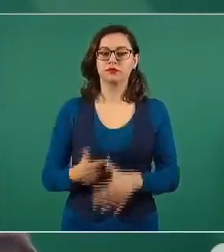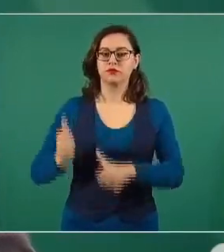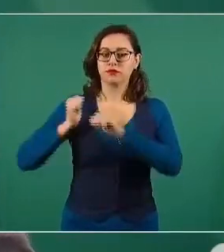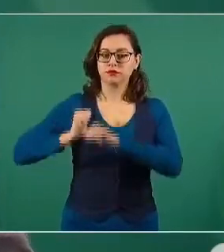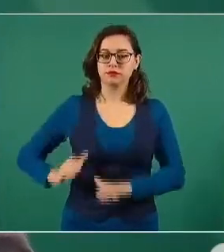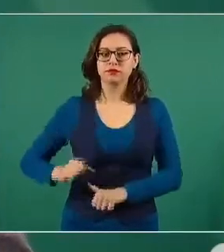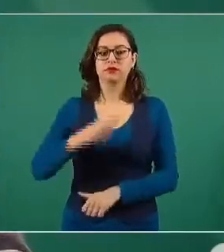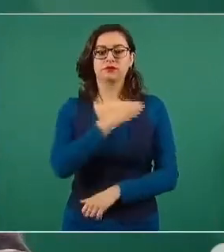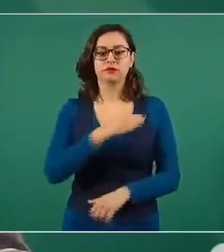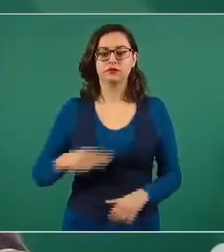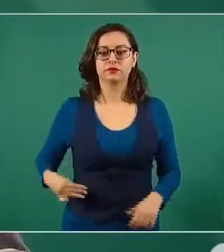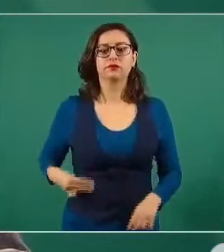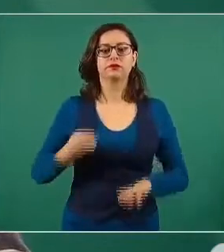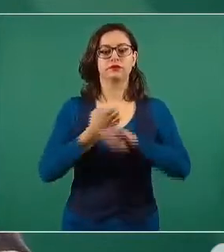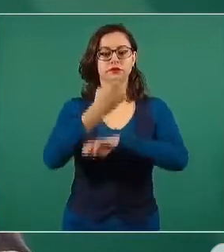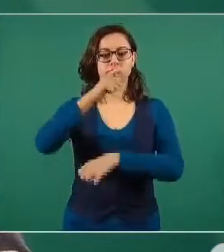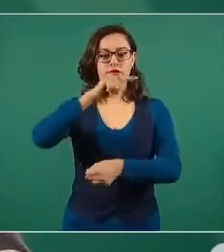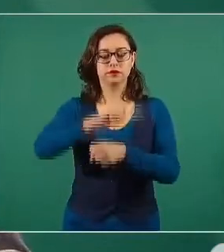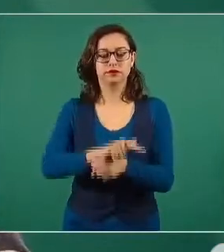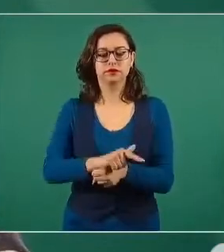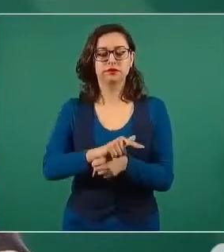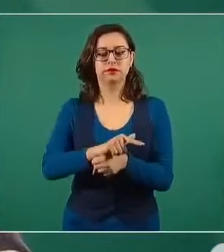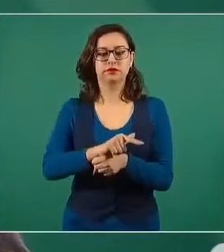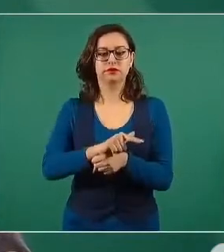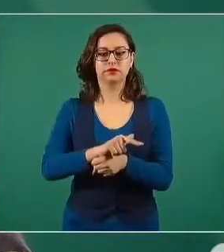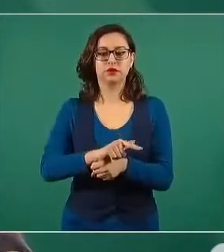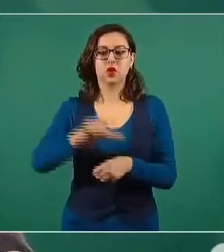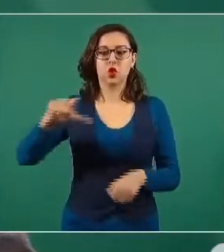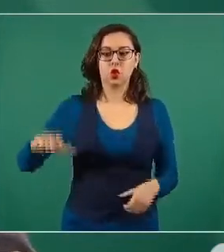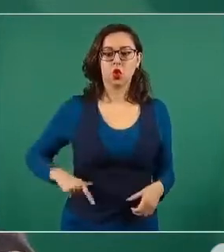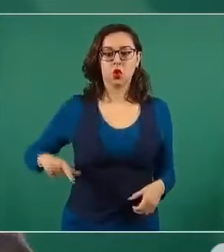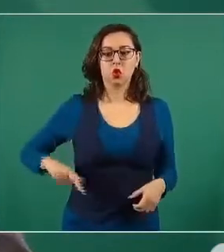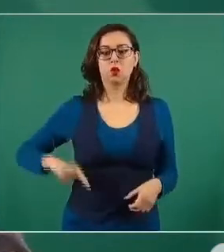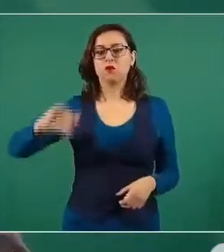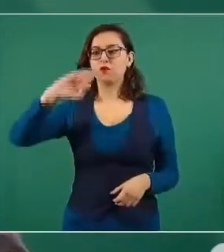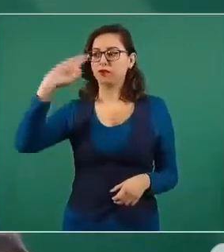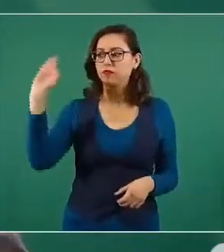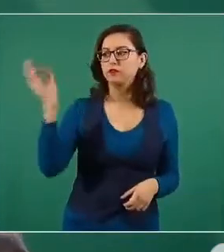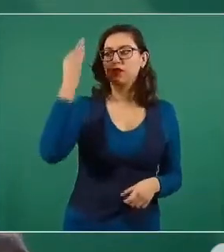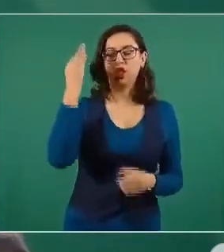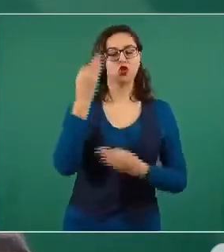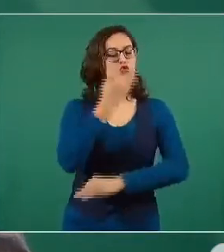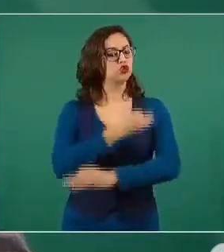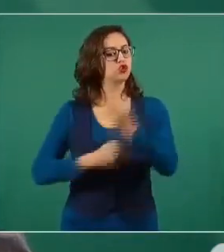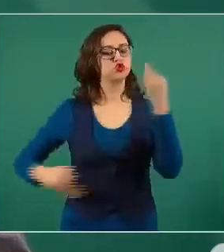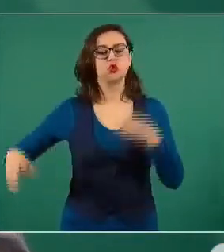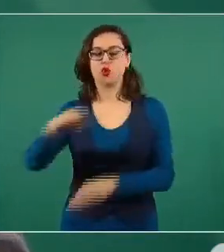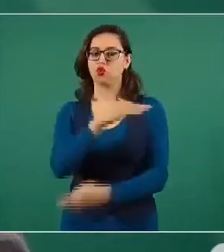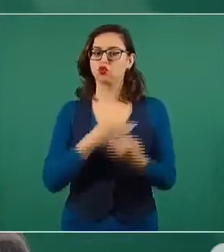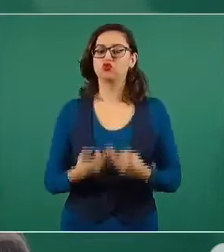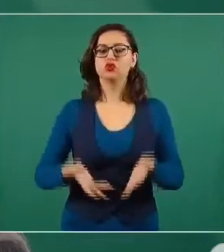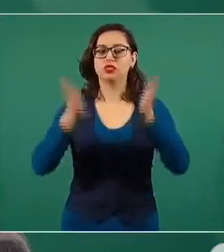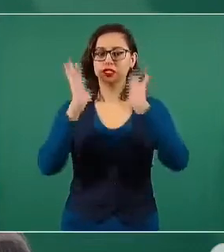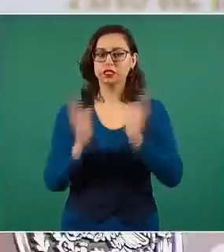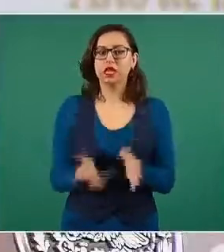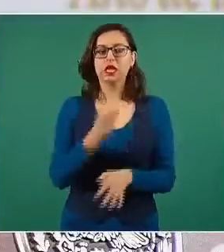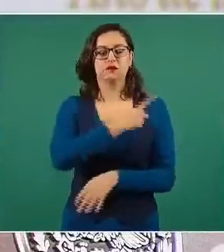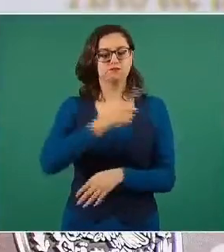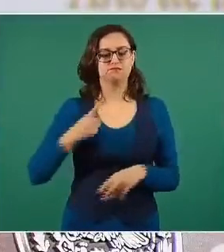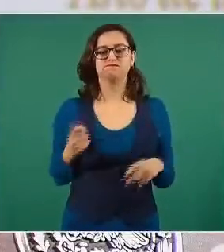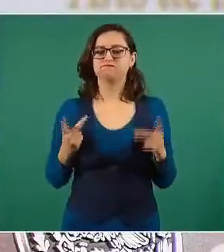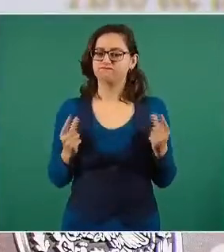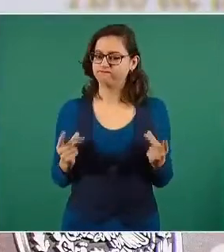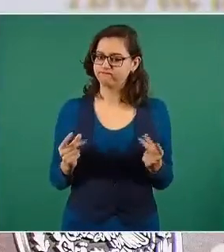autoridades municipales, estatales, el gobierno federal. Tiene instrucciones la secretaria